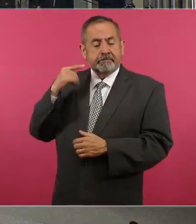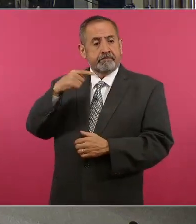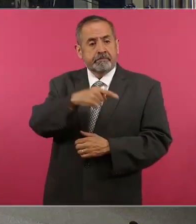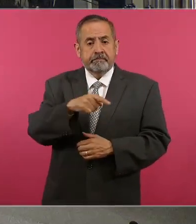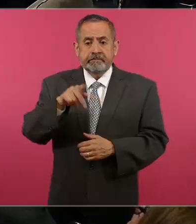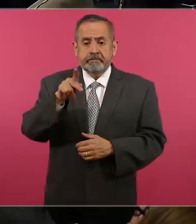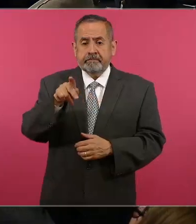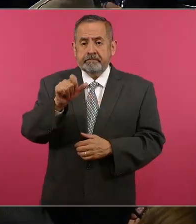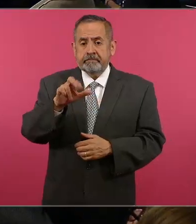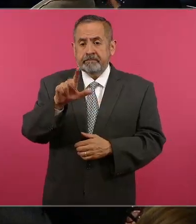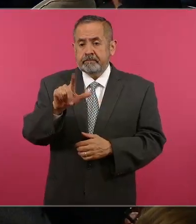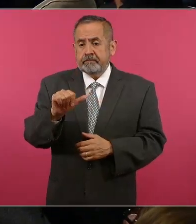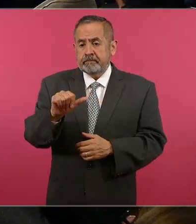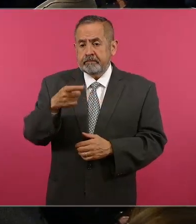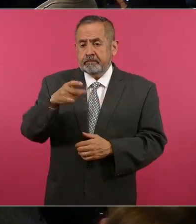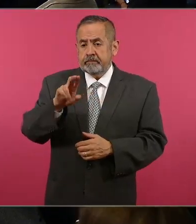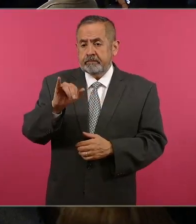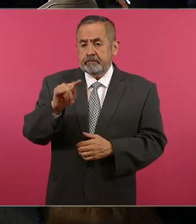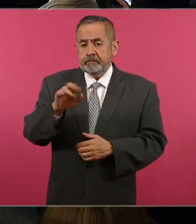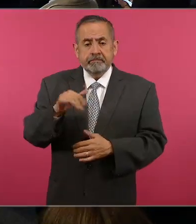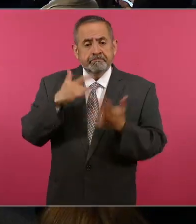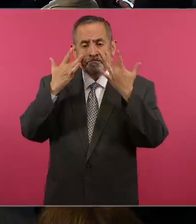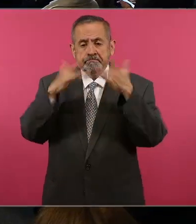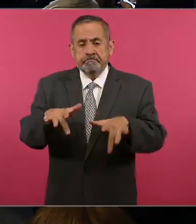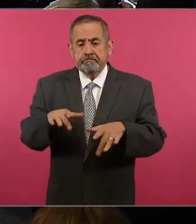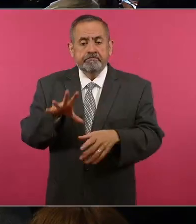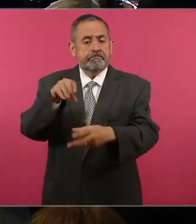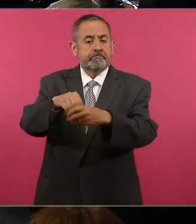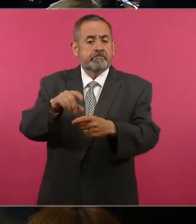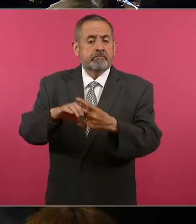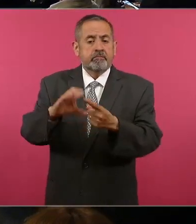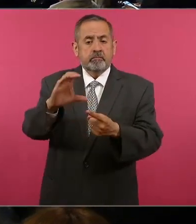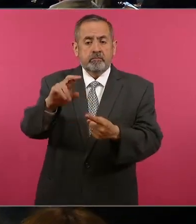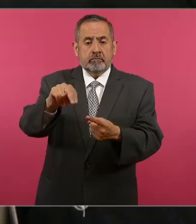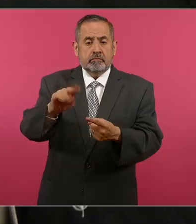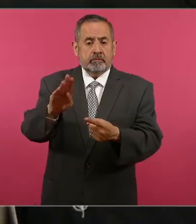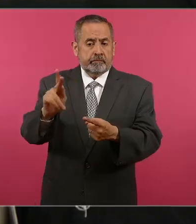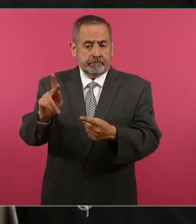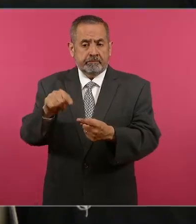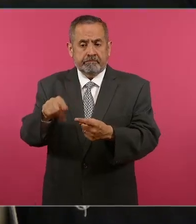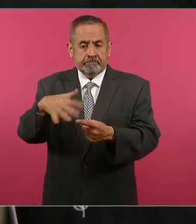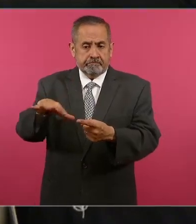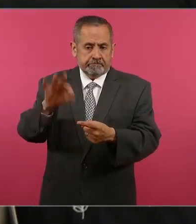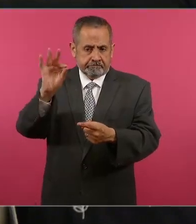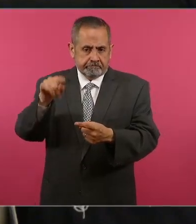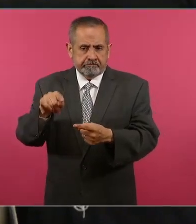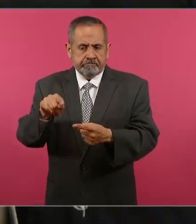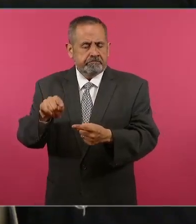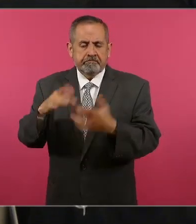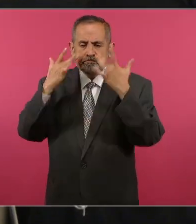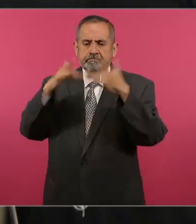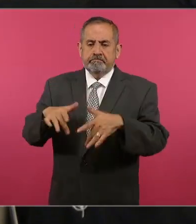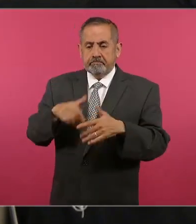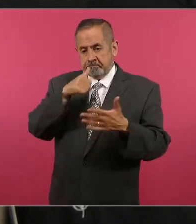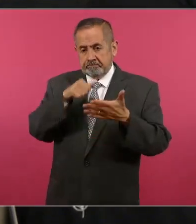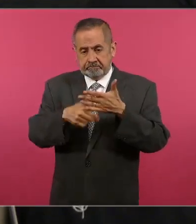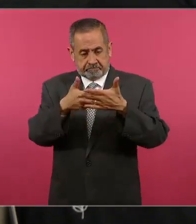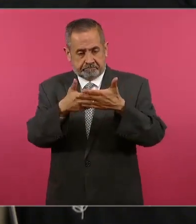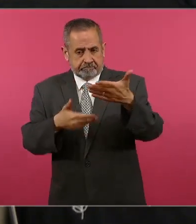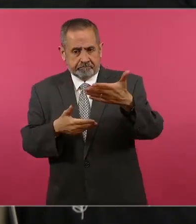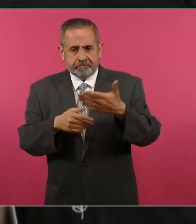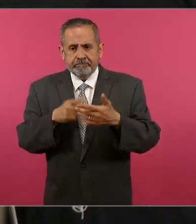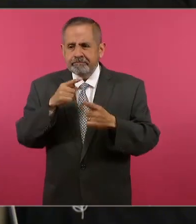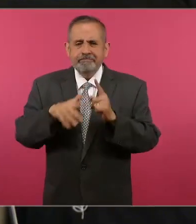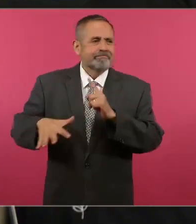como comisionada nacional de búsqueda de personas, y en la carta refiere que esta decisión se da por el